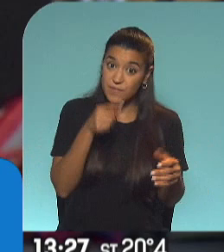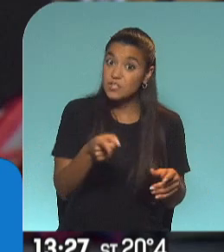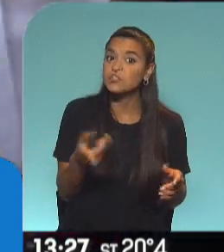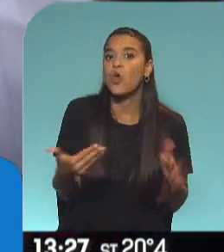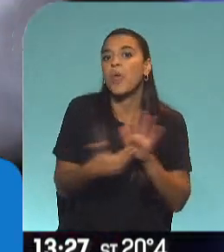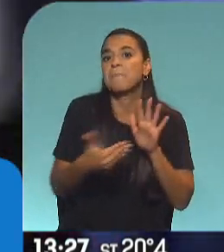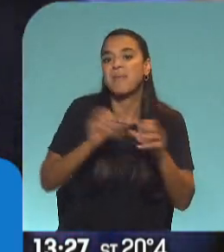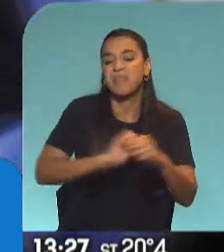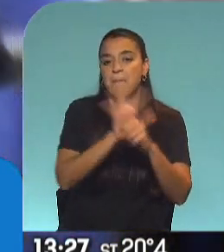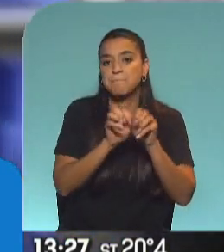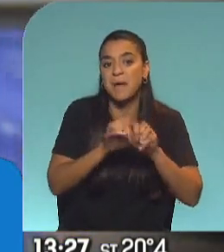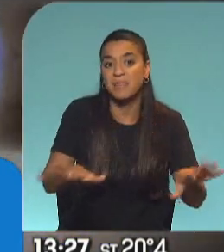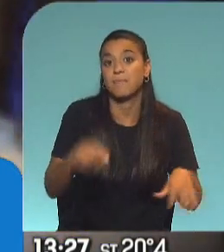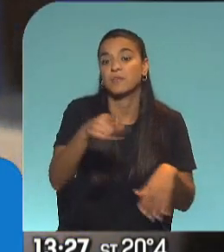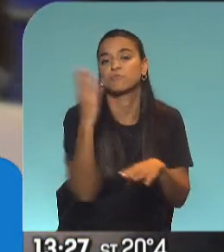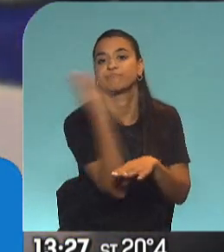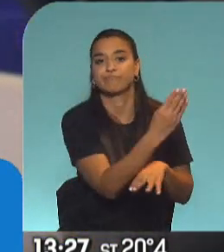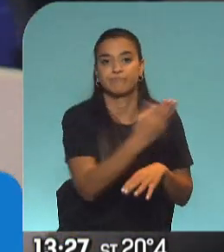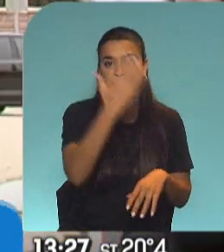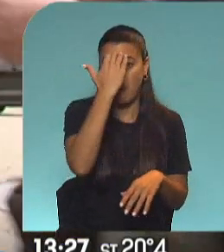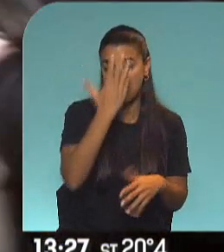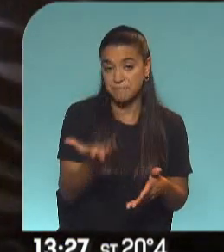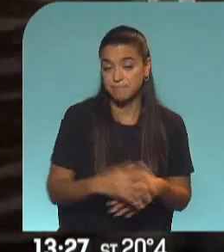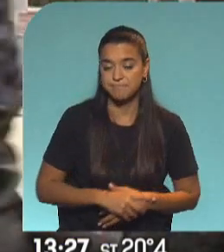la pandemia, lo que no favorece a Trump.